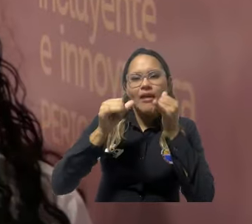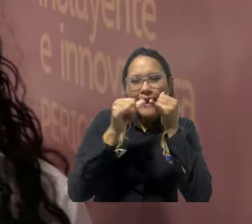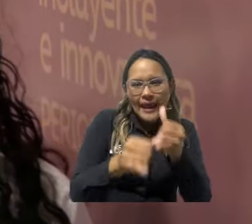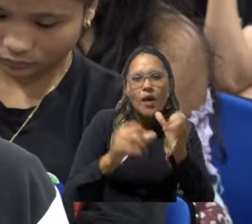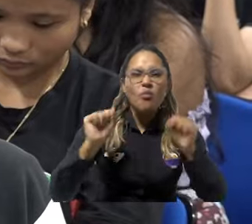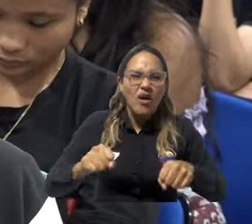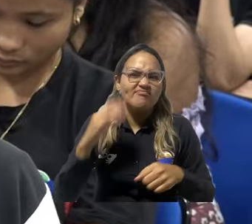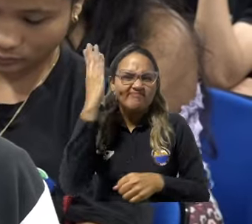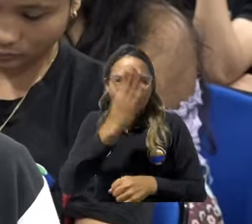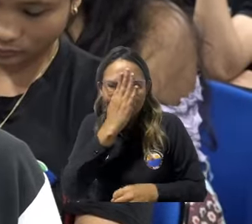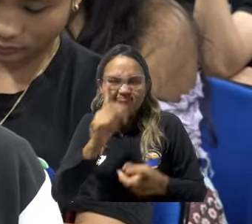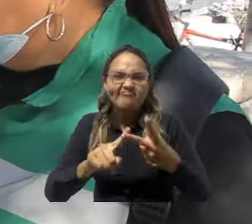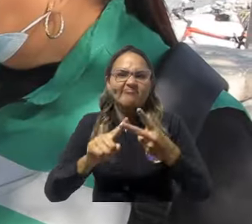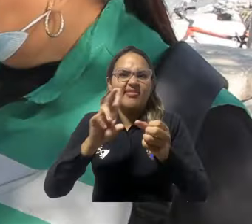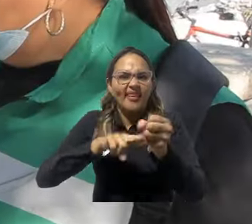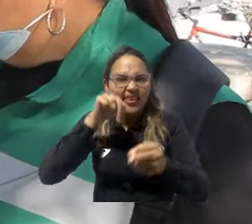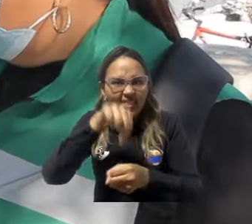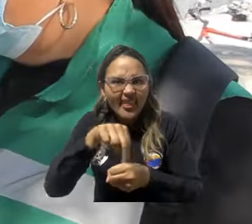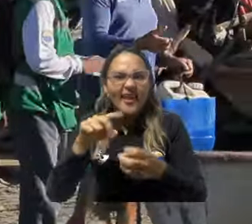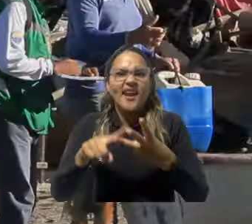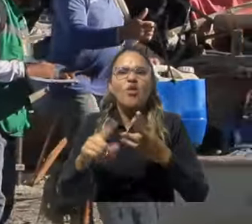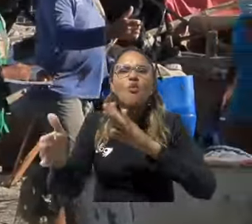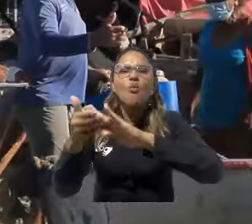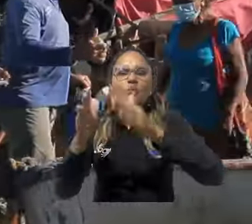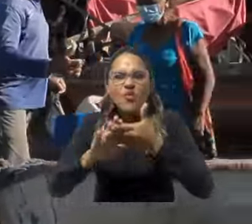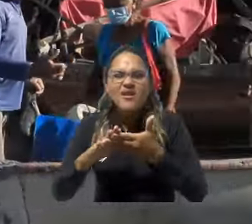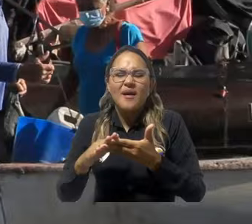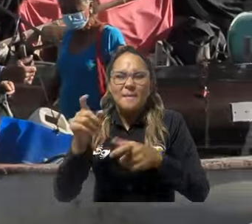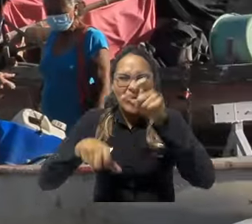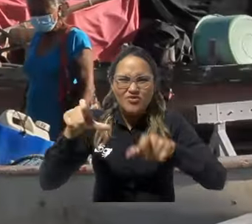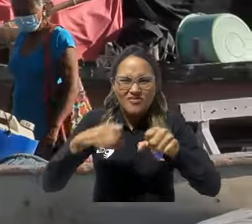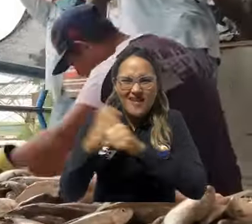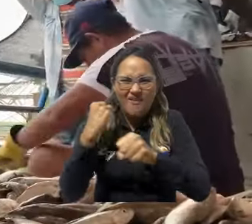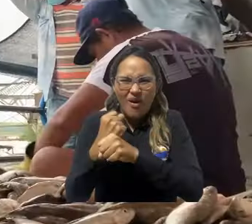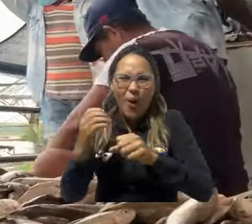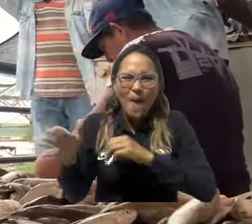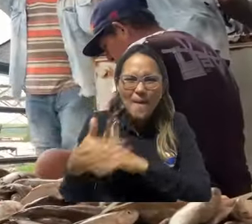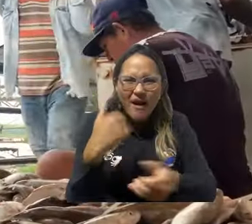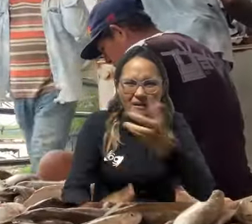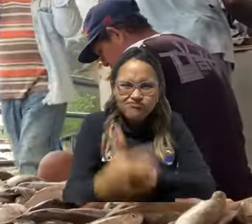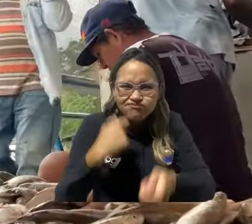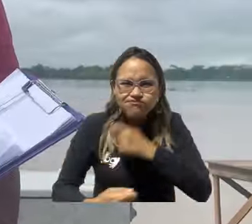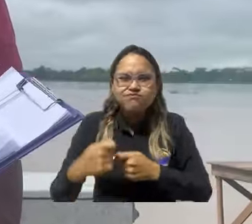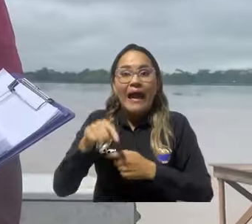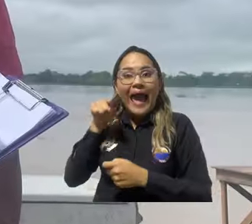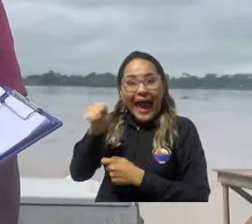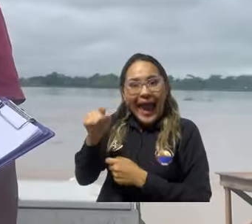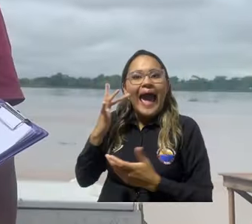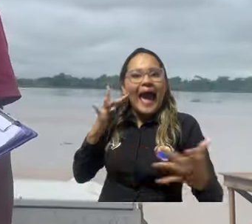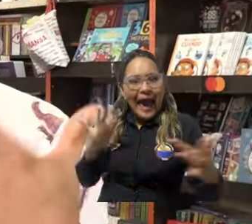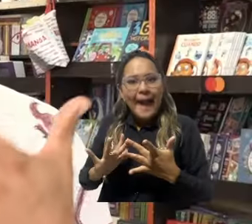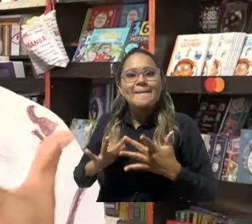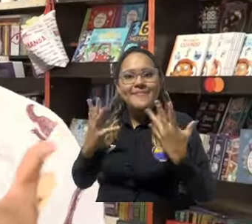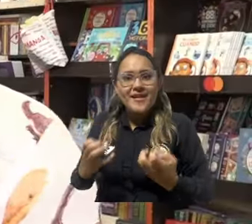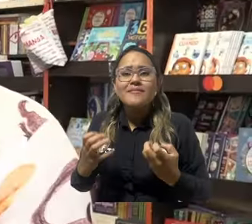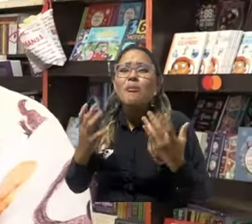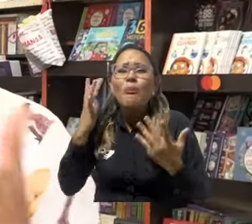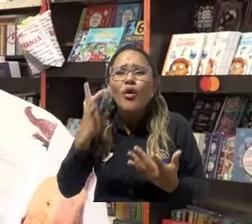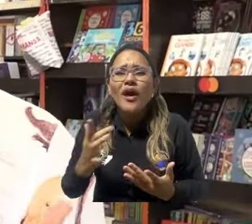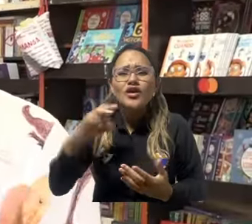marino costera, mujeres afro, mujeres indígenas, mujeres de las comunidades de pescadores, mujeres que lleguen también y se embarquen en